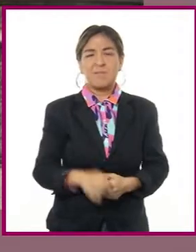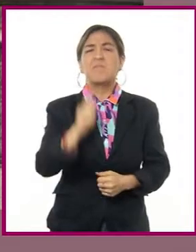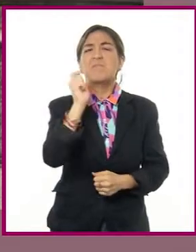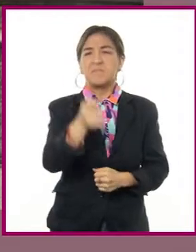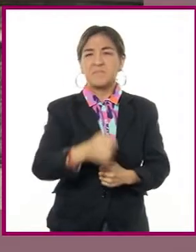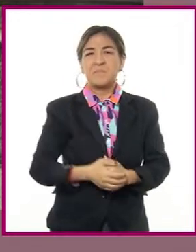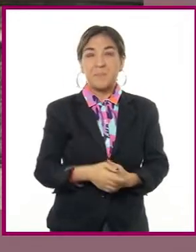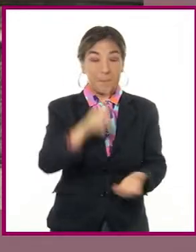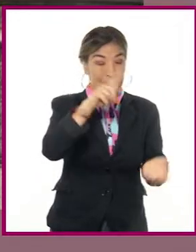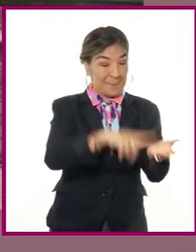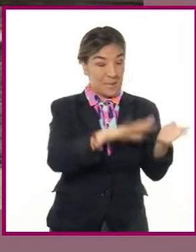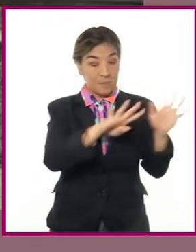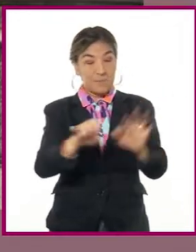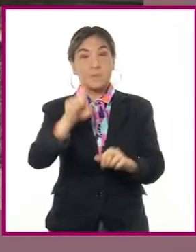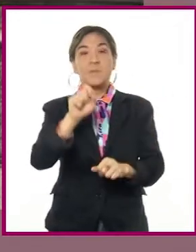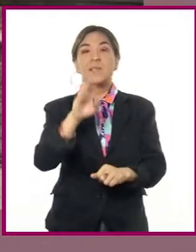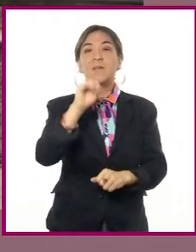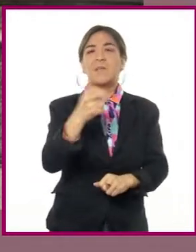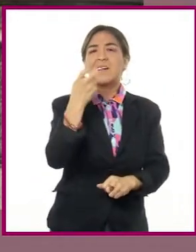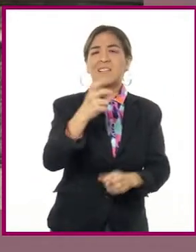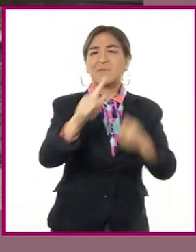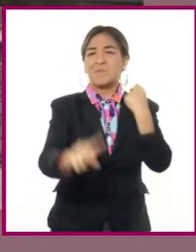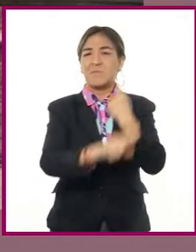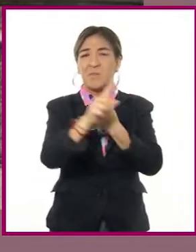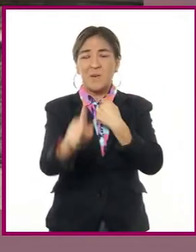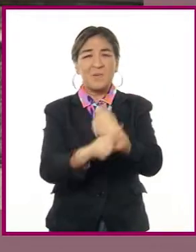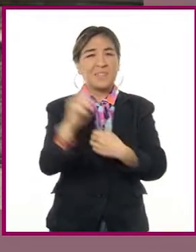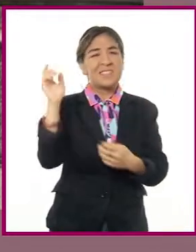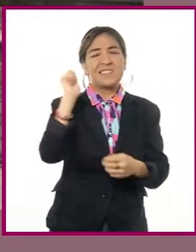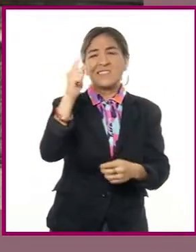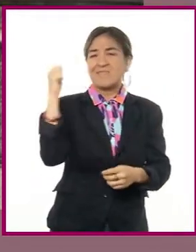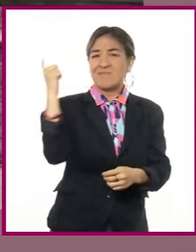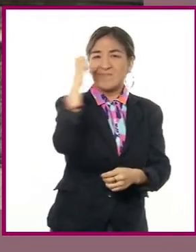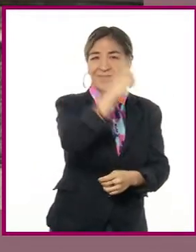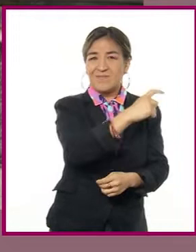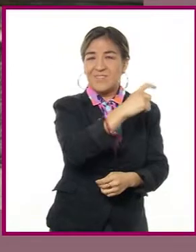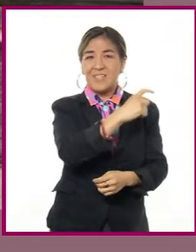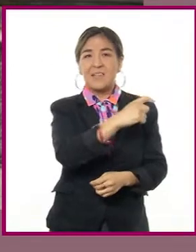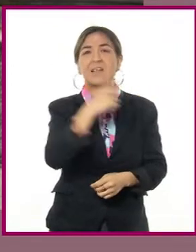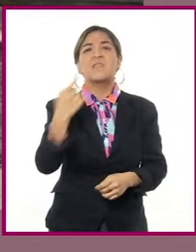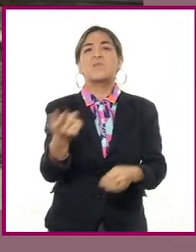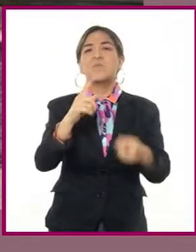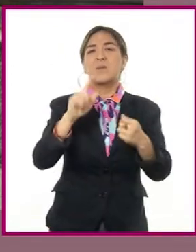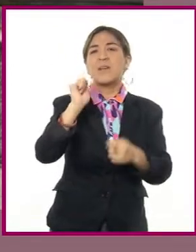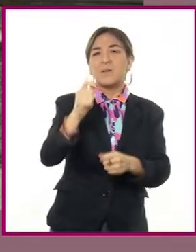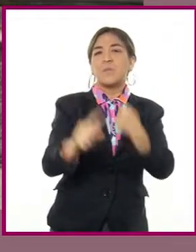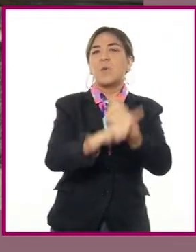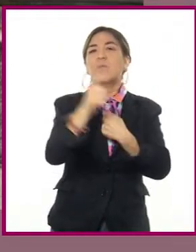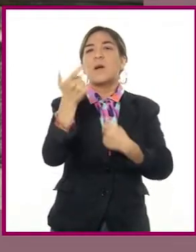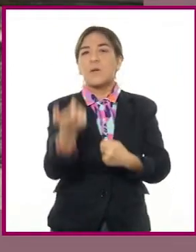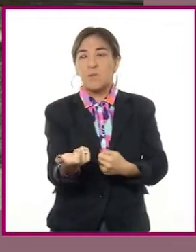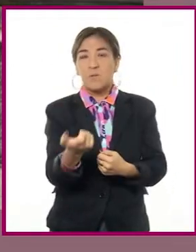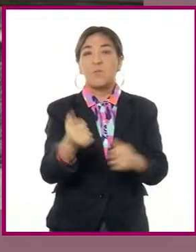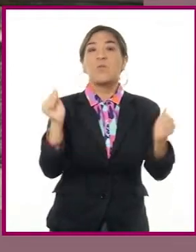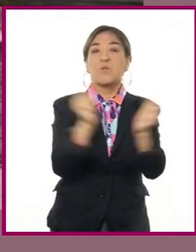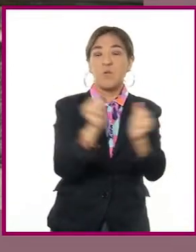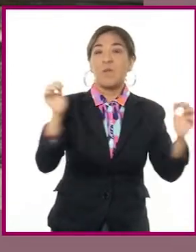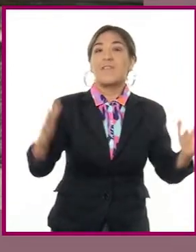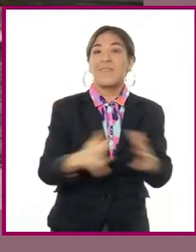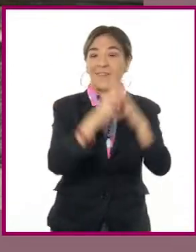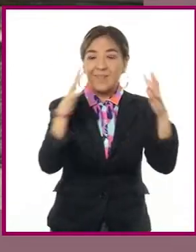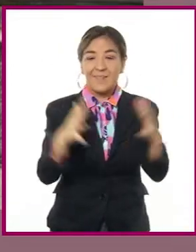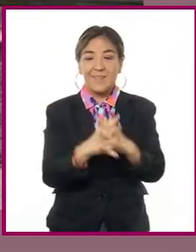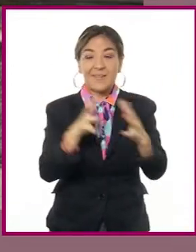de 1929. ¿Qué tiene que ver una crisis económica con una guerra